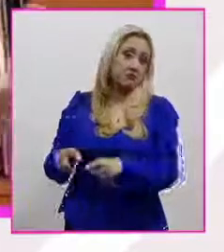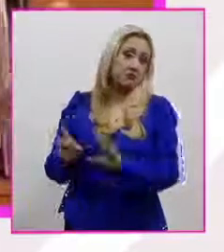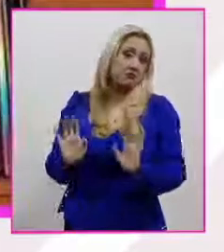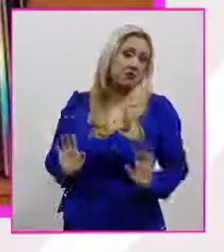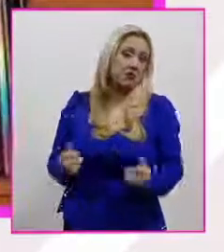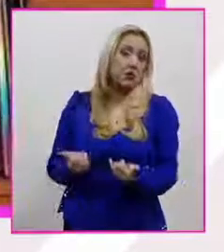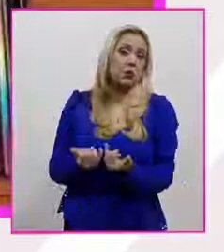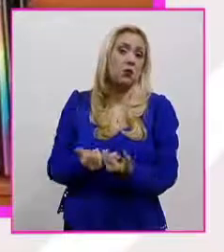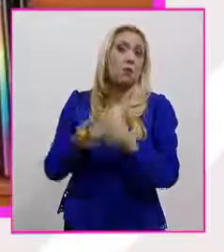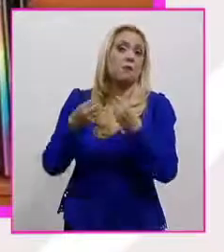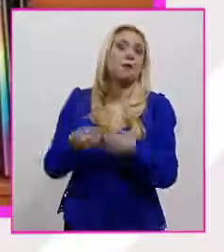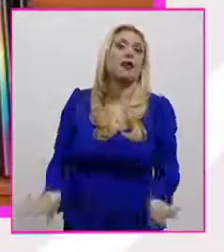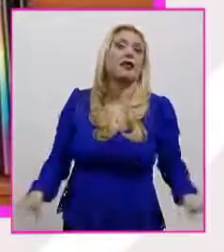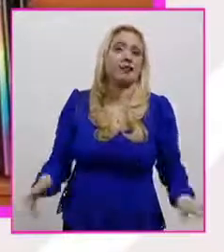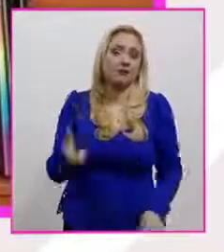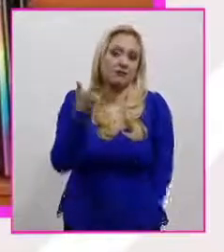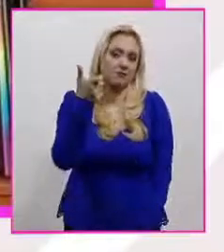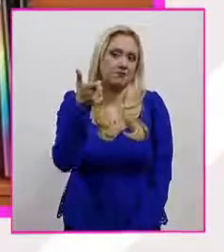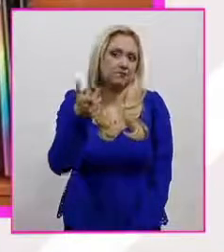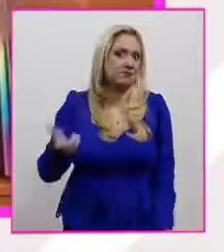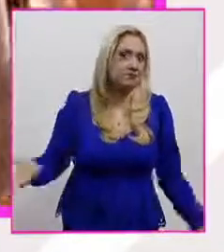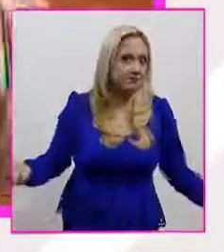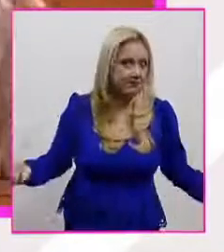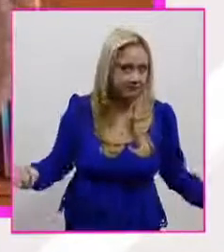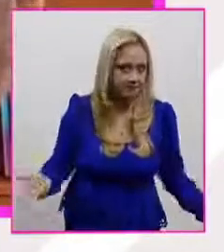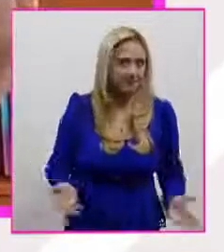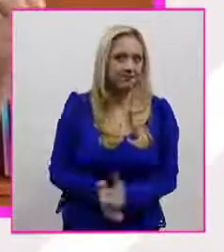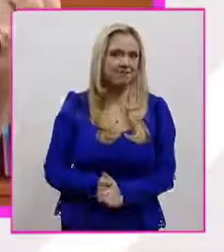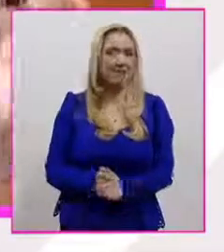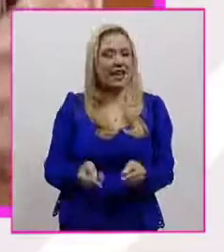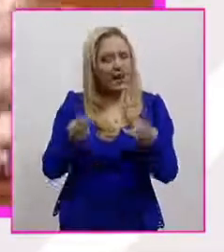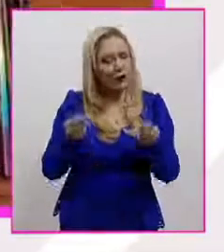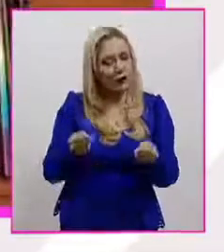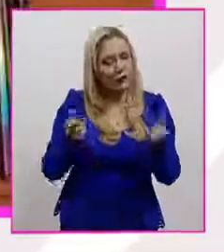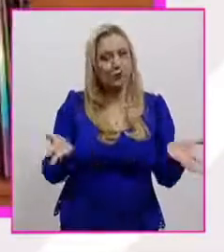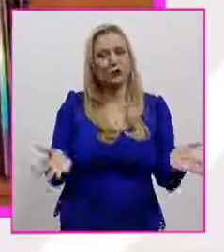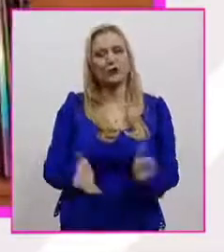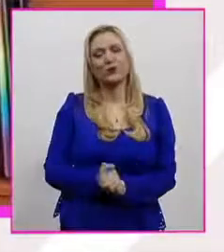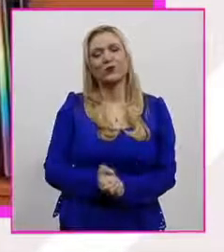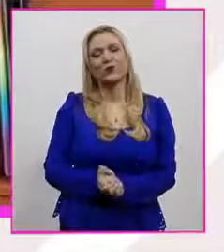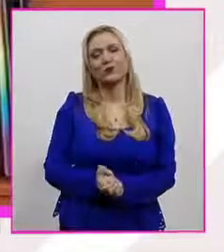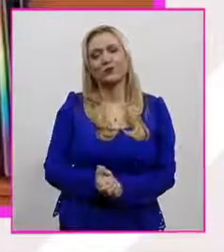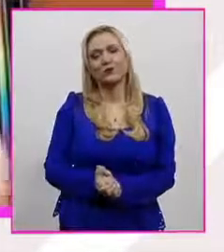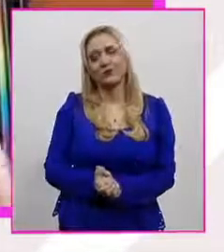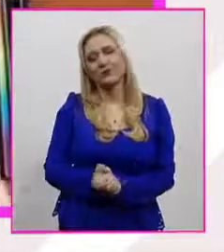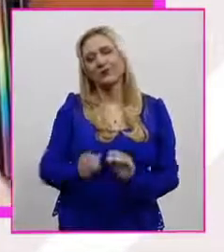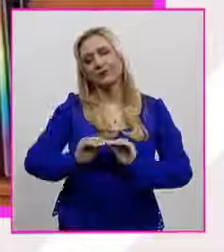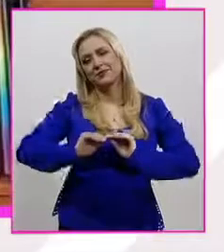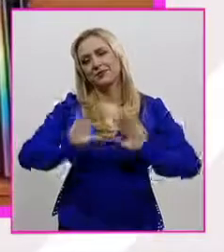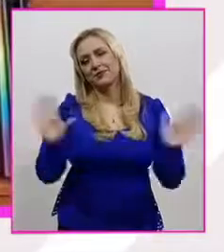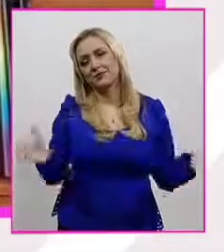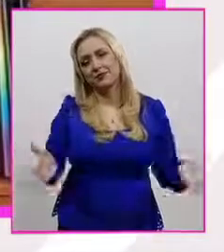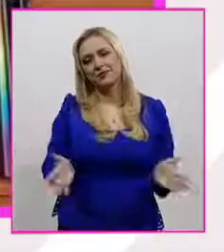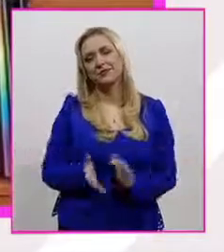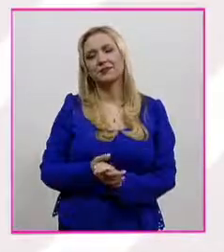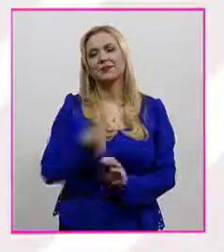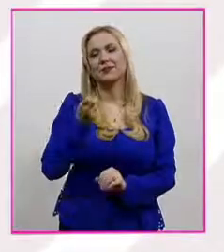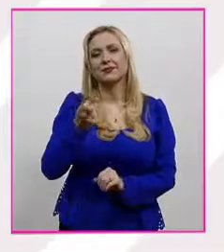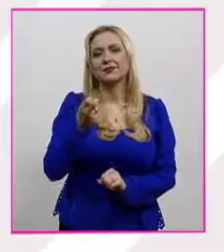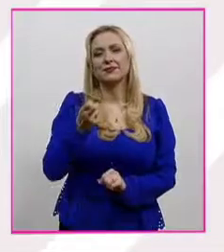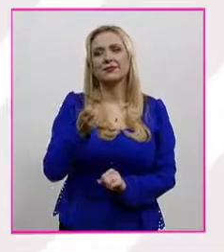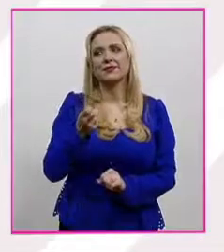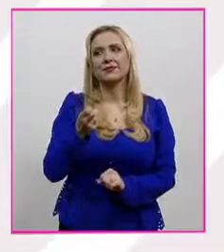manera indirecta, ¿no? En su hacer negocios, por así decirlo, ¿no? Entonces, claro, se trata de